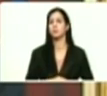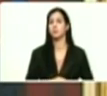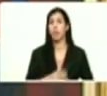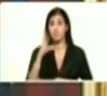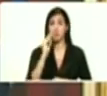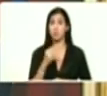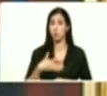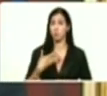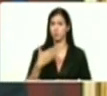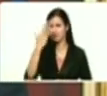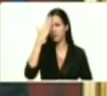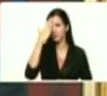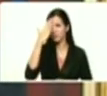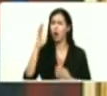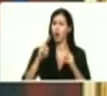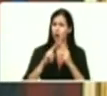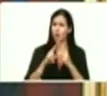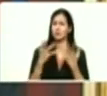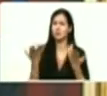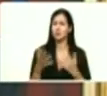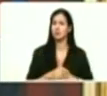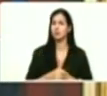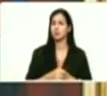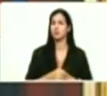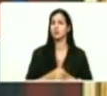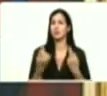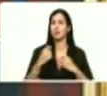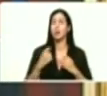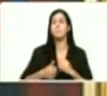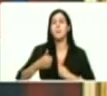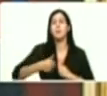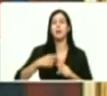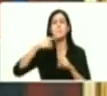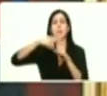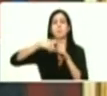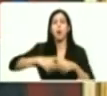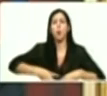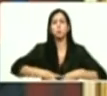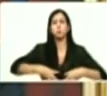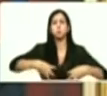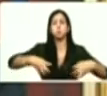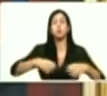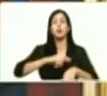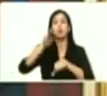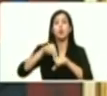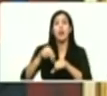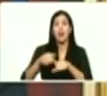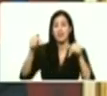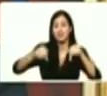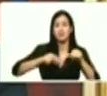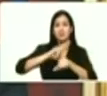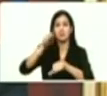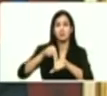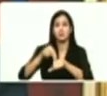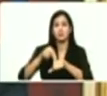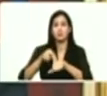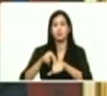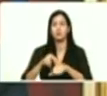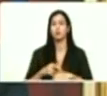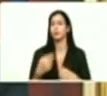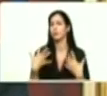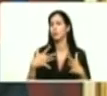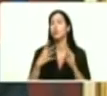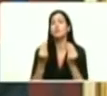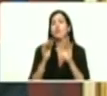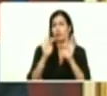experiencias las conocemos bien que crear riqueza financiera líquida internacional hay mil instrumentos financieros